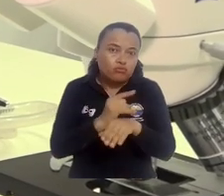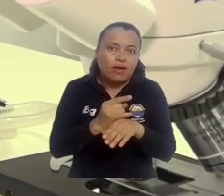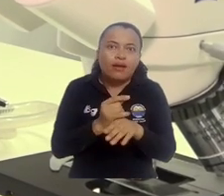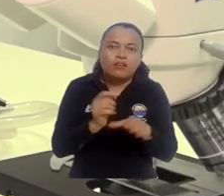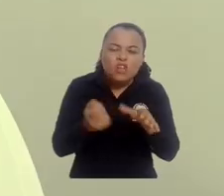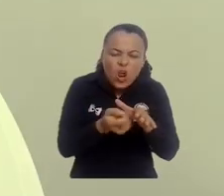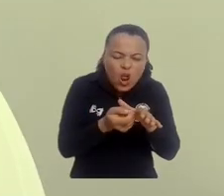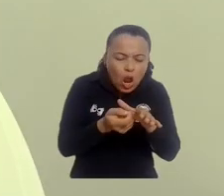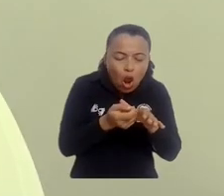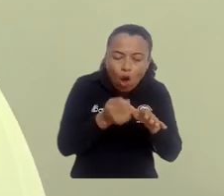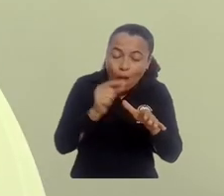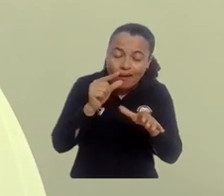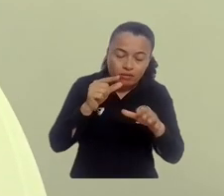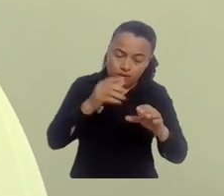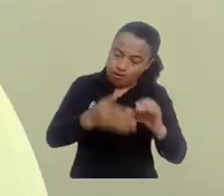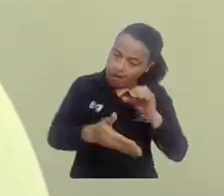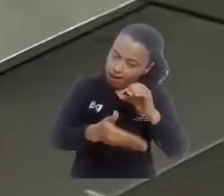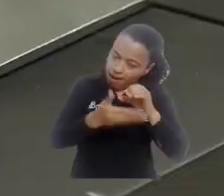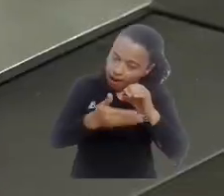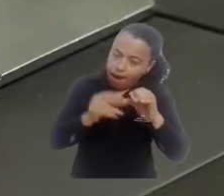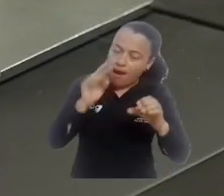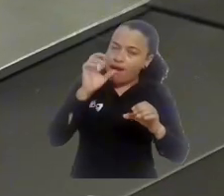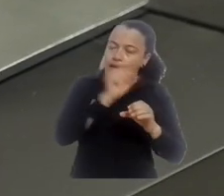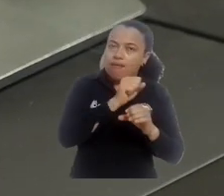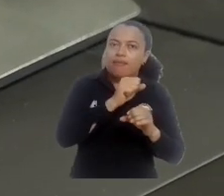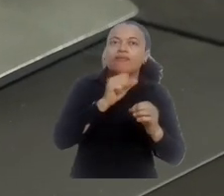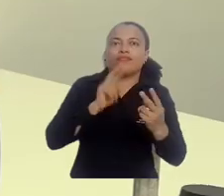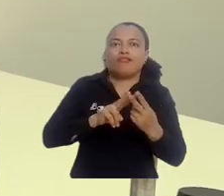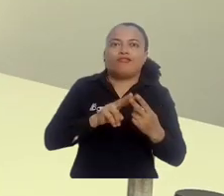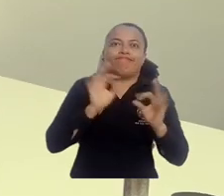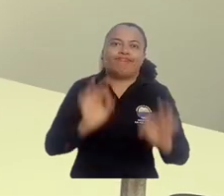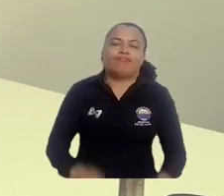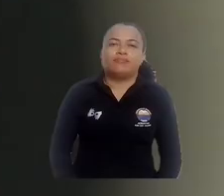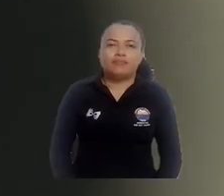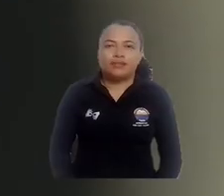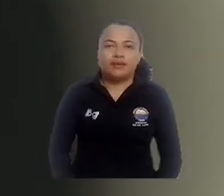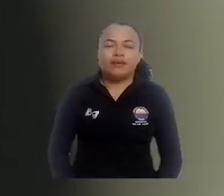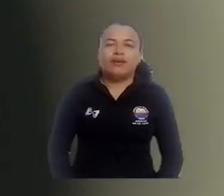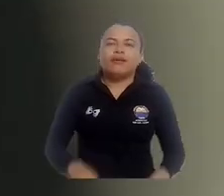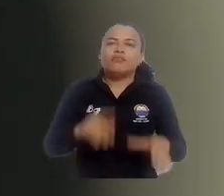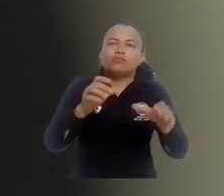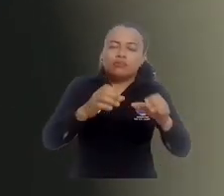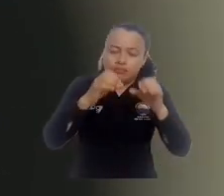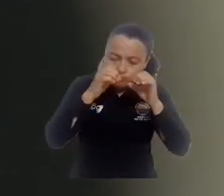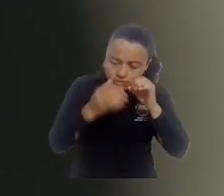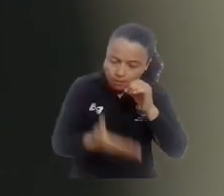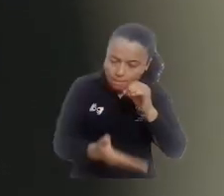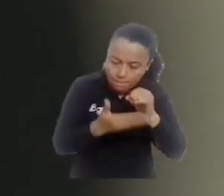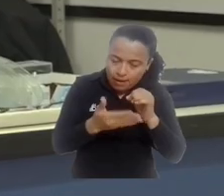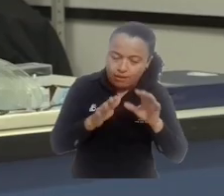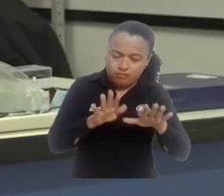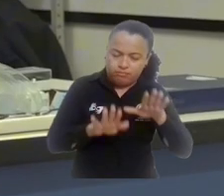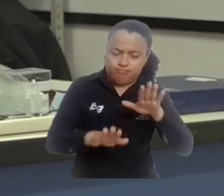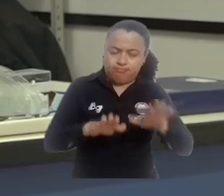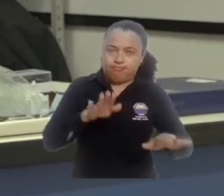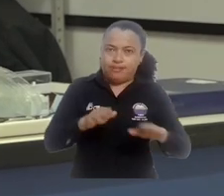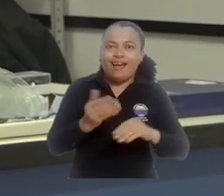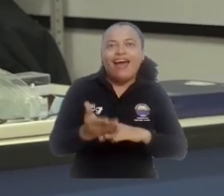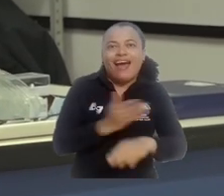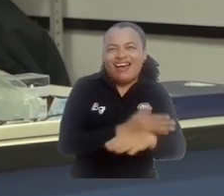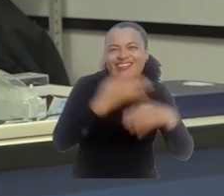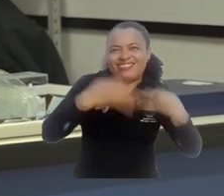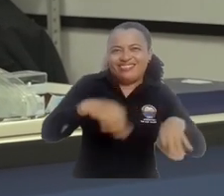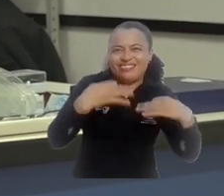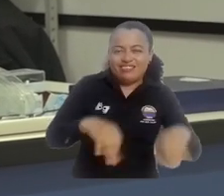estos aparatos, y poder ver esos microorganismos y poder conocerlos más. Microscopios de contraste de fases que solo teníamos para investigación,